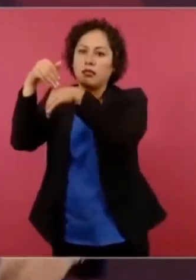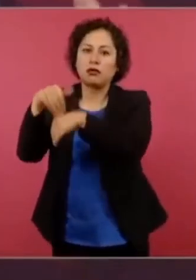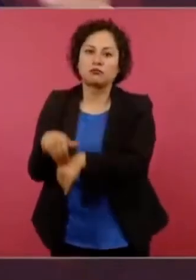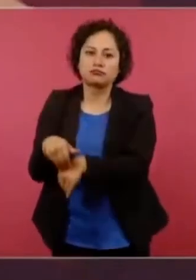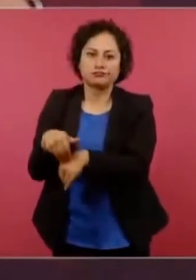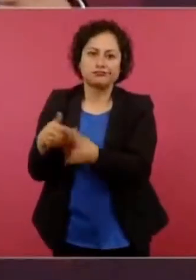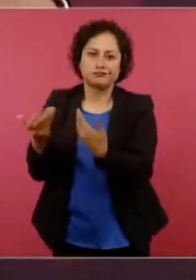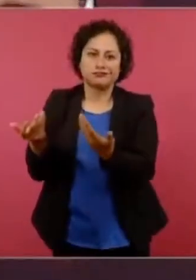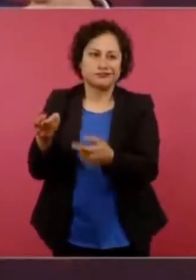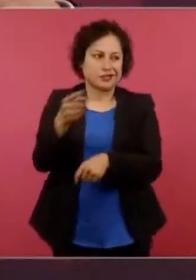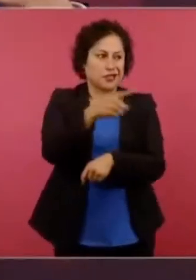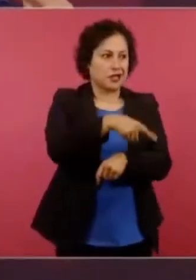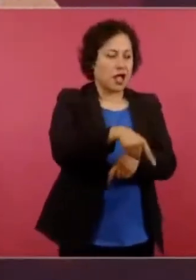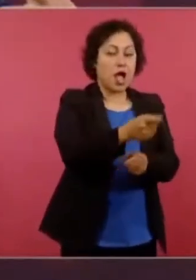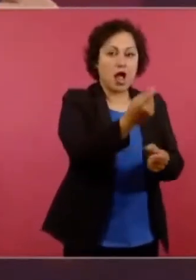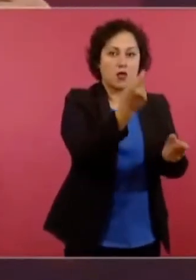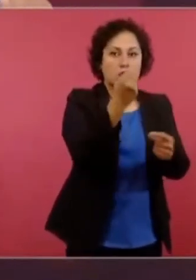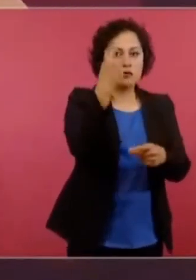Es como el soldado